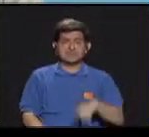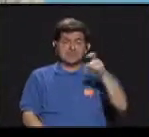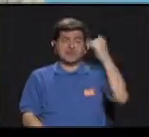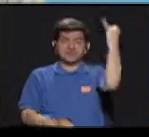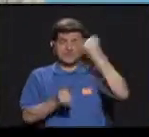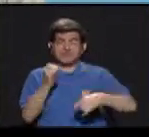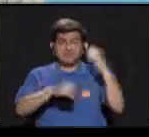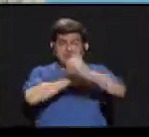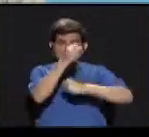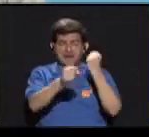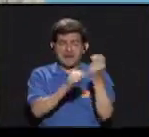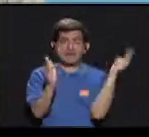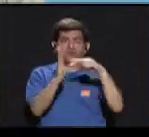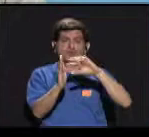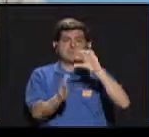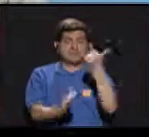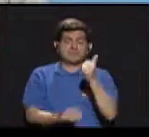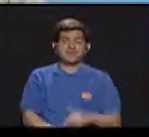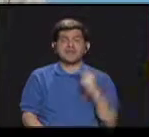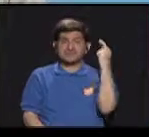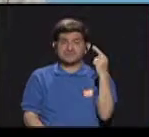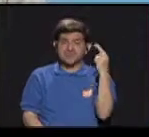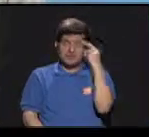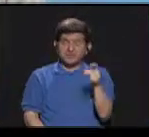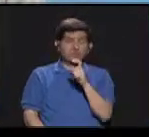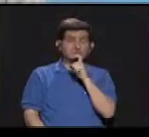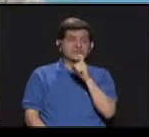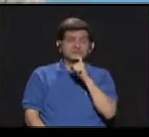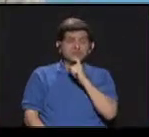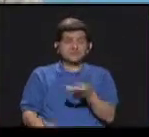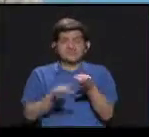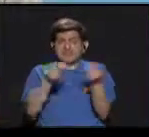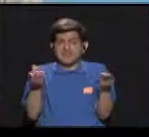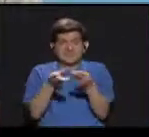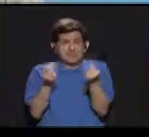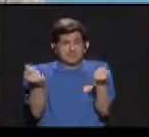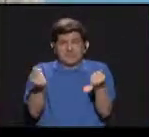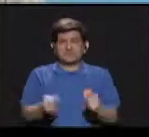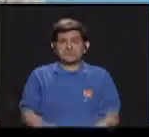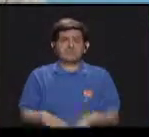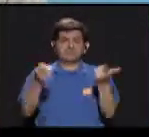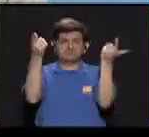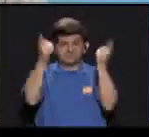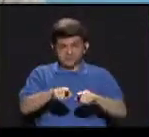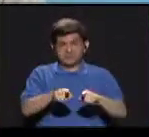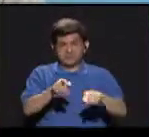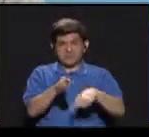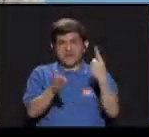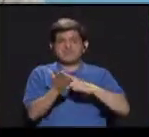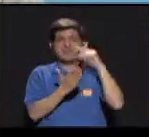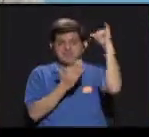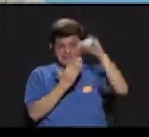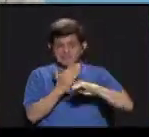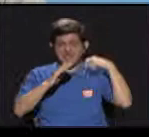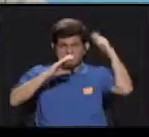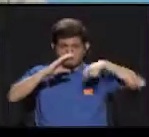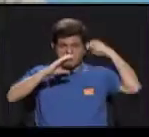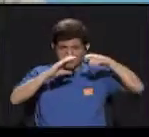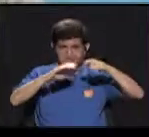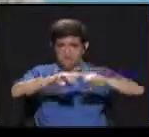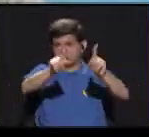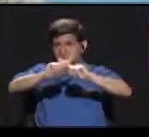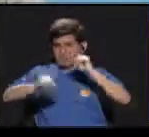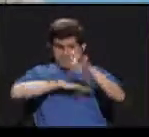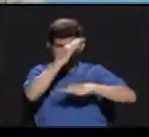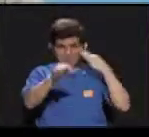tuvo que terminar hasta el año 2010 por esas dificultades de producción que suelen suceder en algunos proyectos cinematográficos o